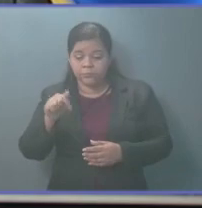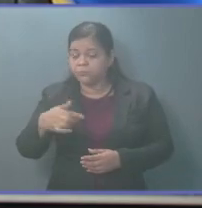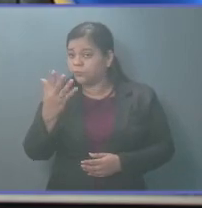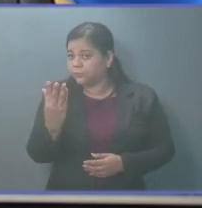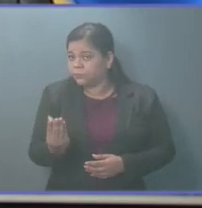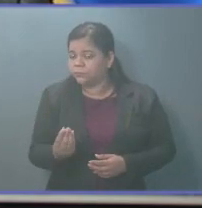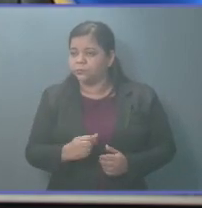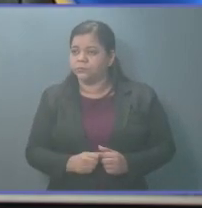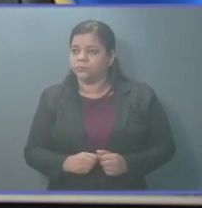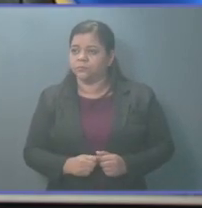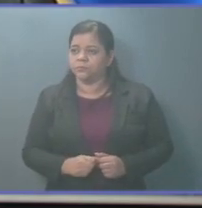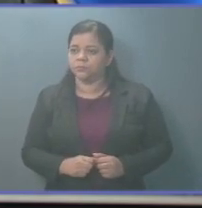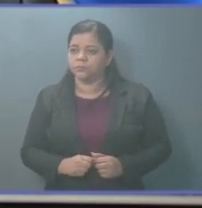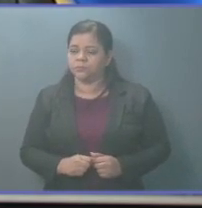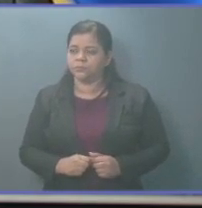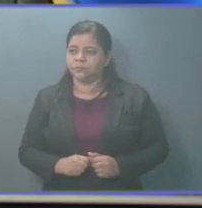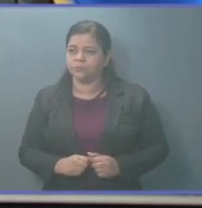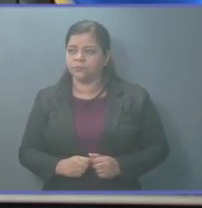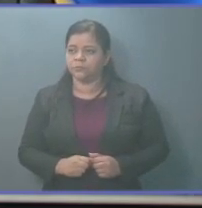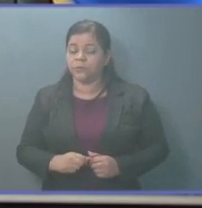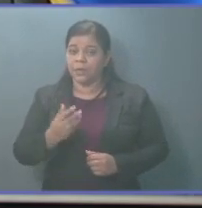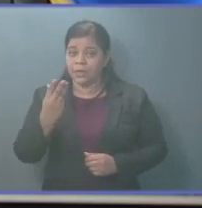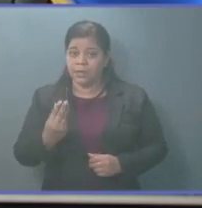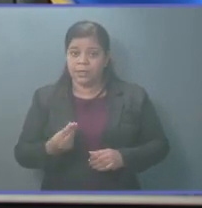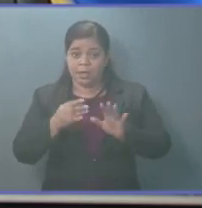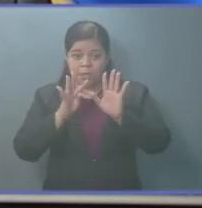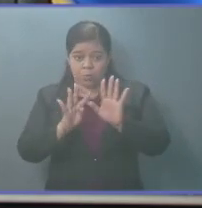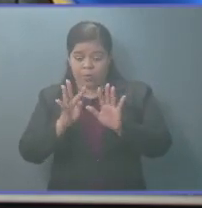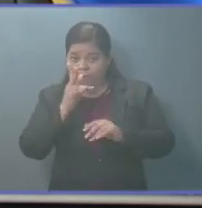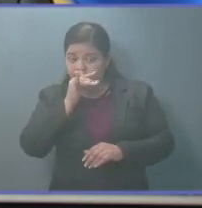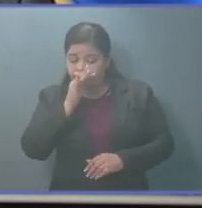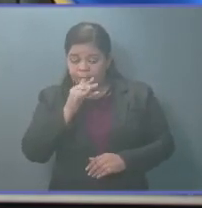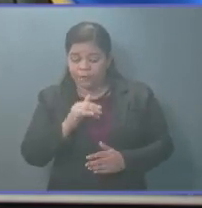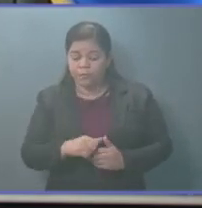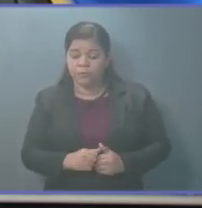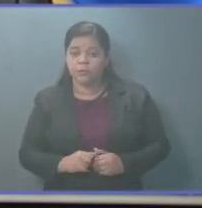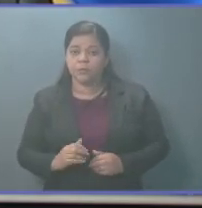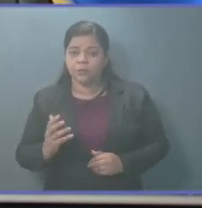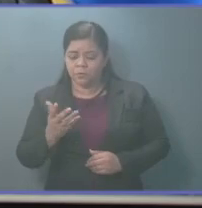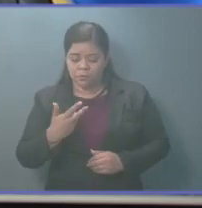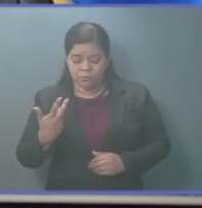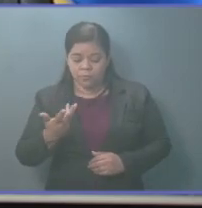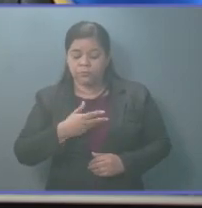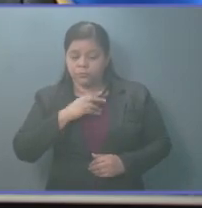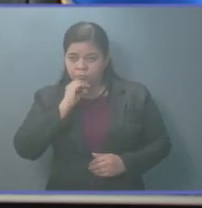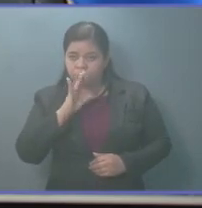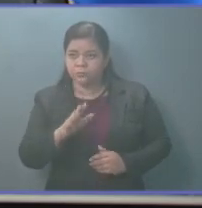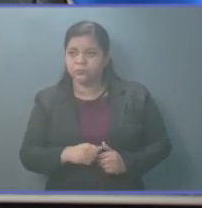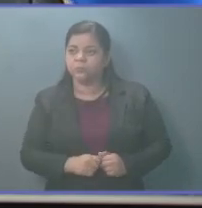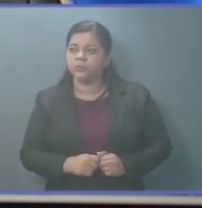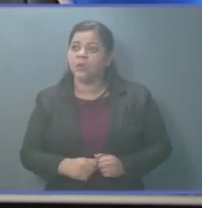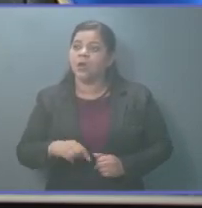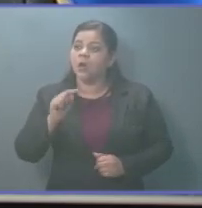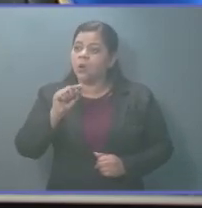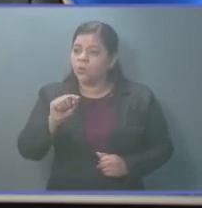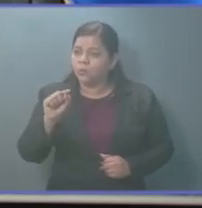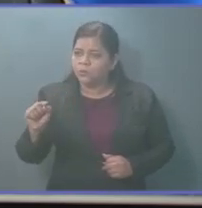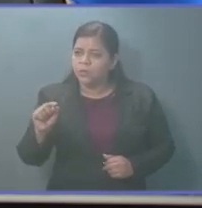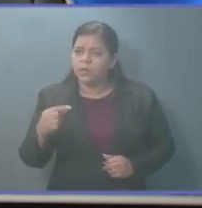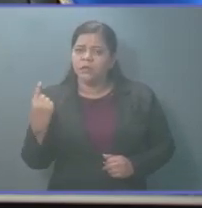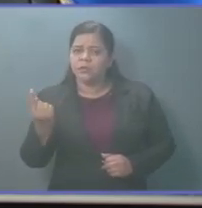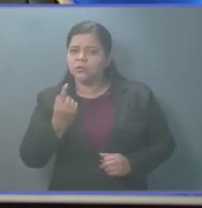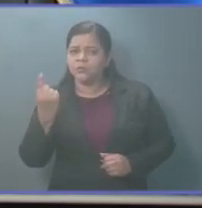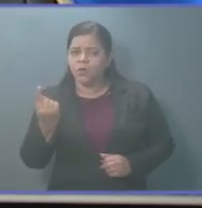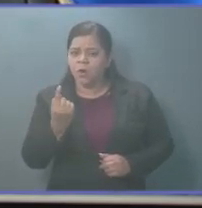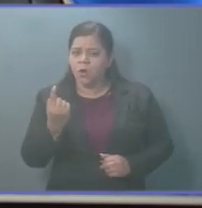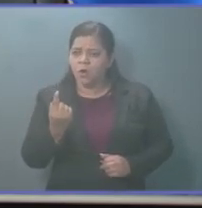Legislativo, el día 9 de febrero, del que estamos hablando, usted solo iba pasando, pero